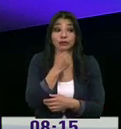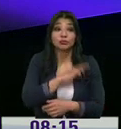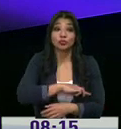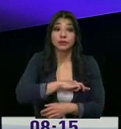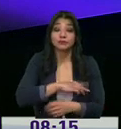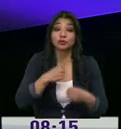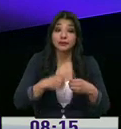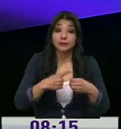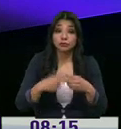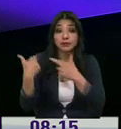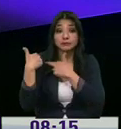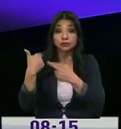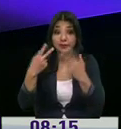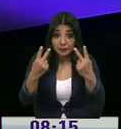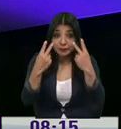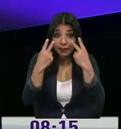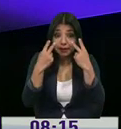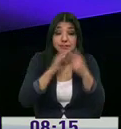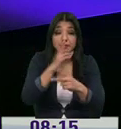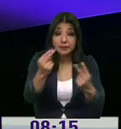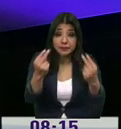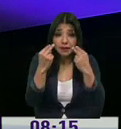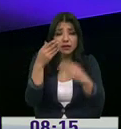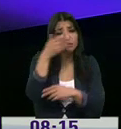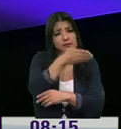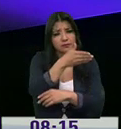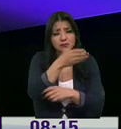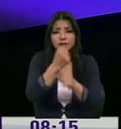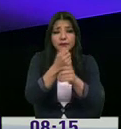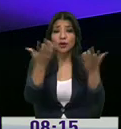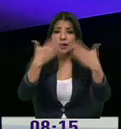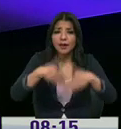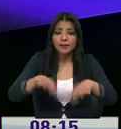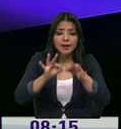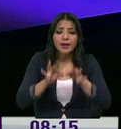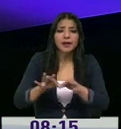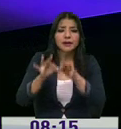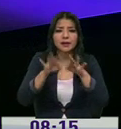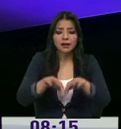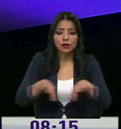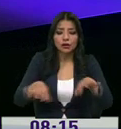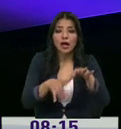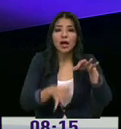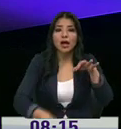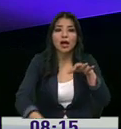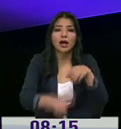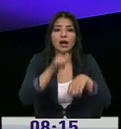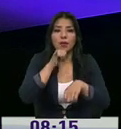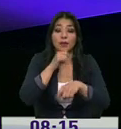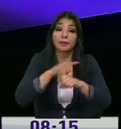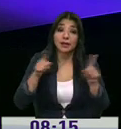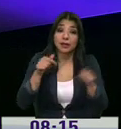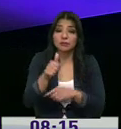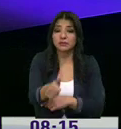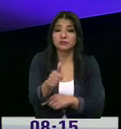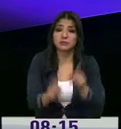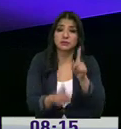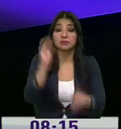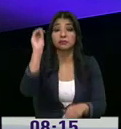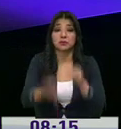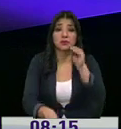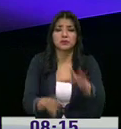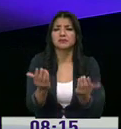espacio público, que siempre lo ve, acuda, termine la obra, les arreglen lo que dice el vecino. El problema también es la educación que tiene la gente, vota donde le da la